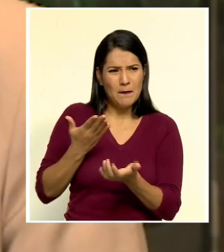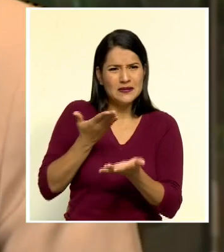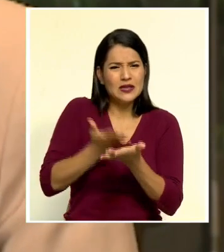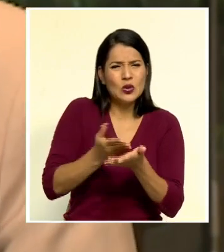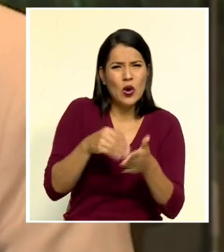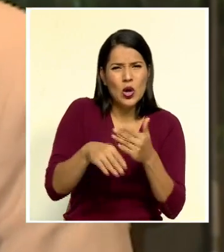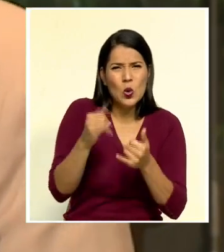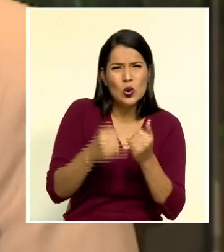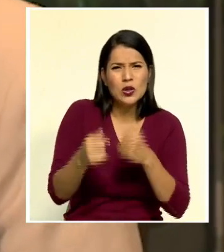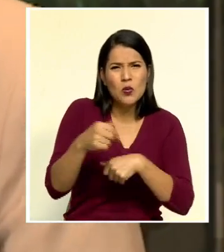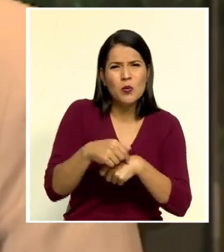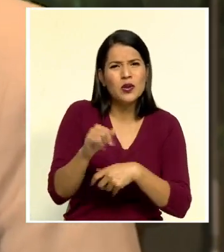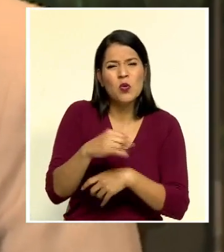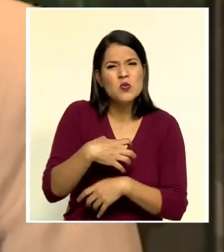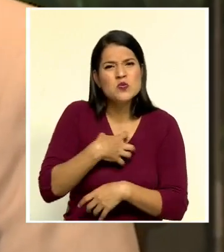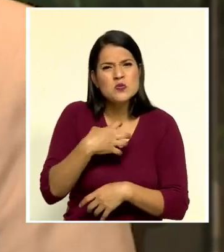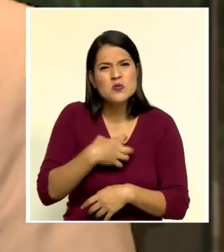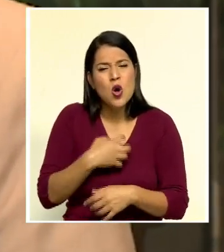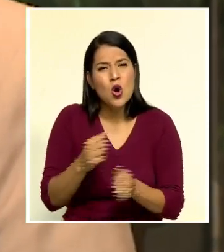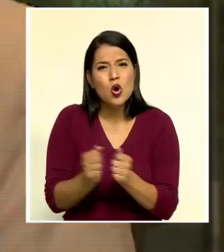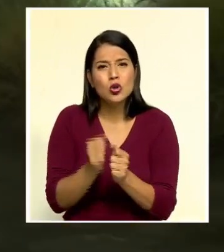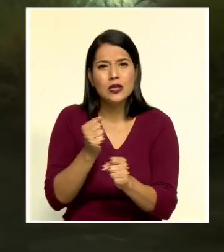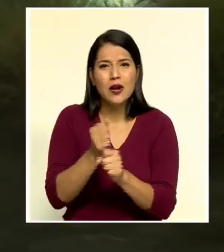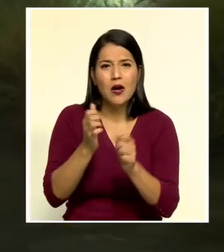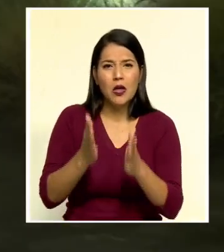con la clase trabajadora.